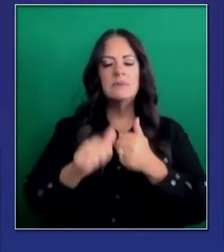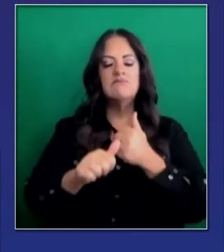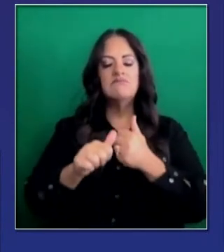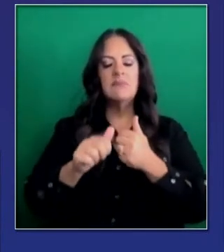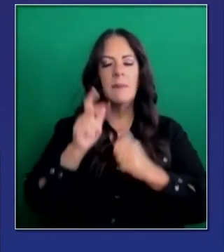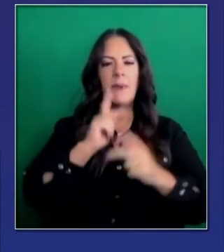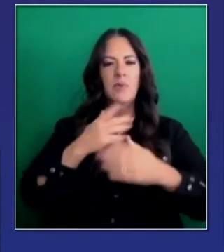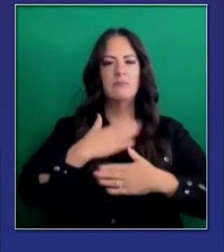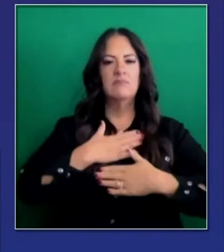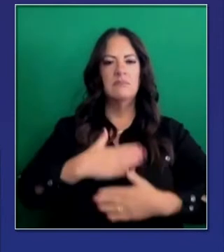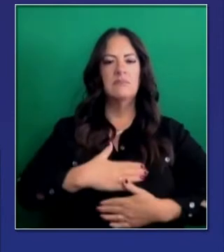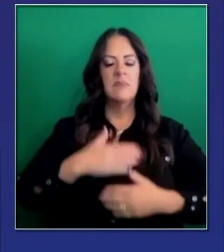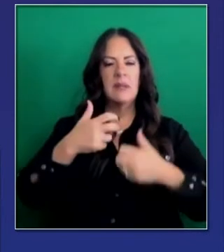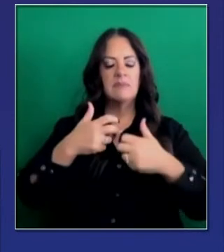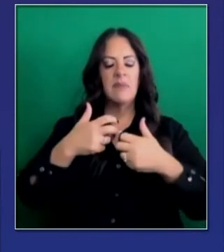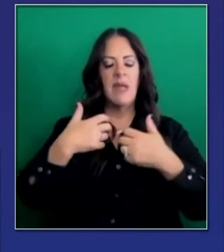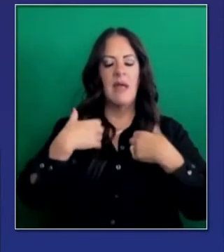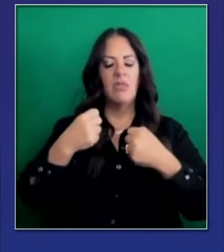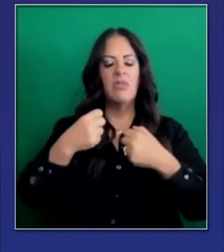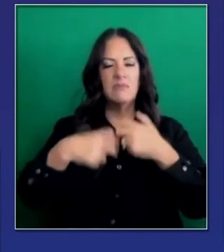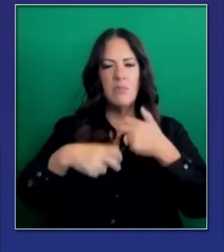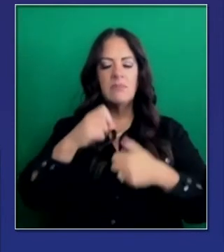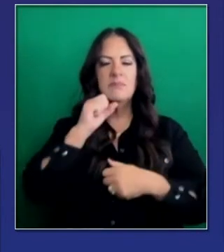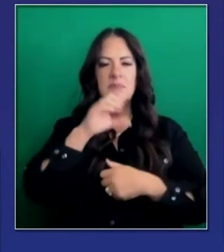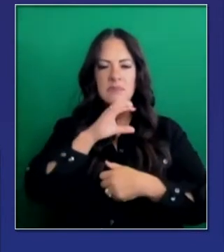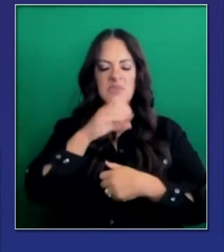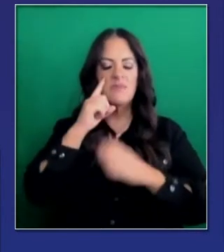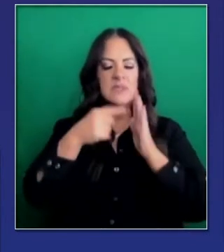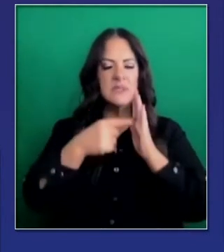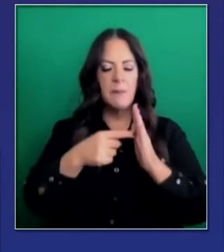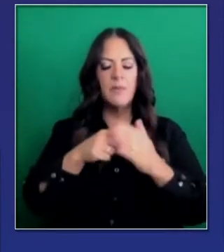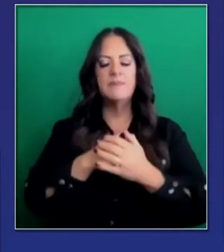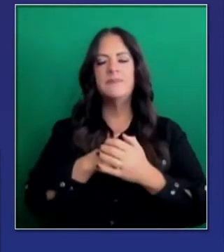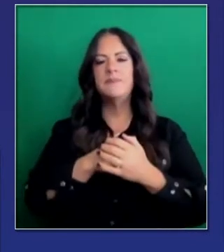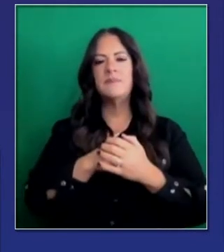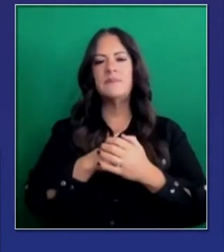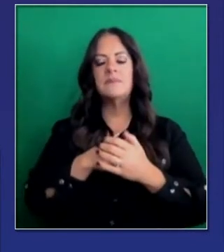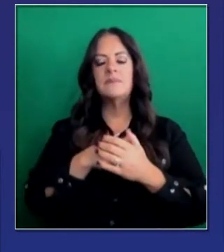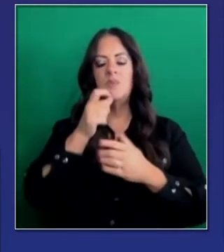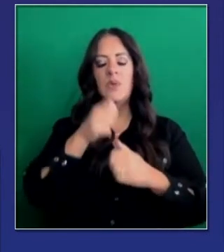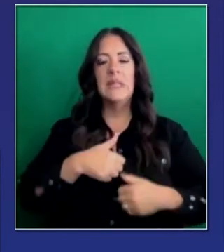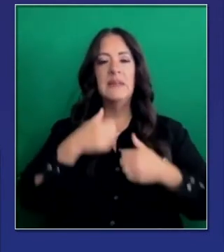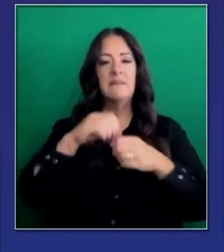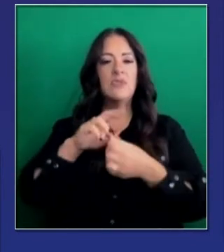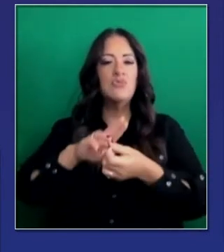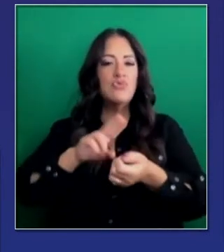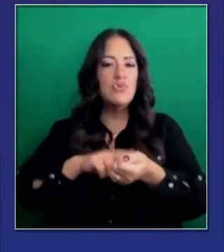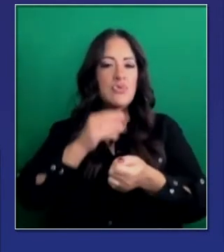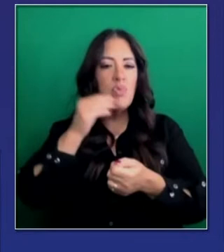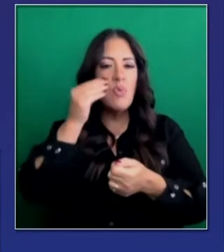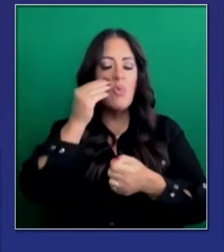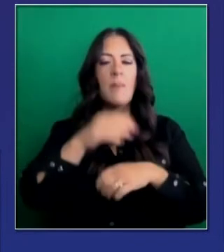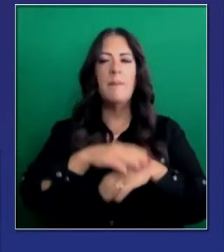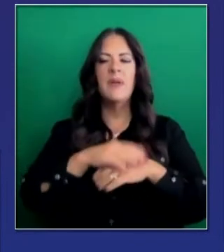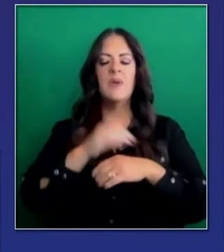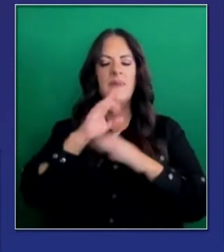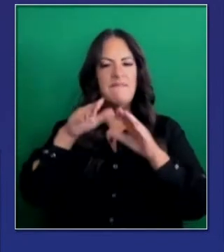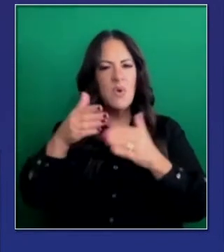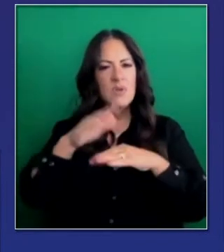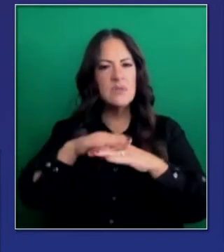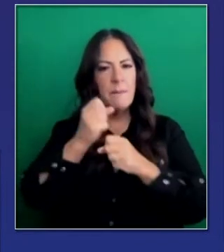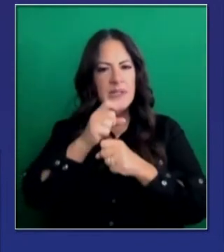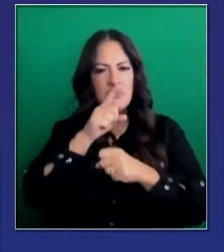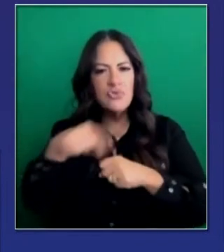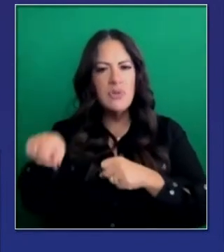hemos hablado de las personas que viven a largo plazo que están congregados en 100 centros